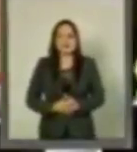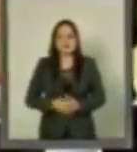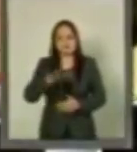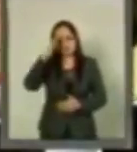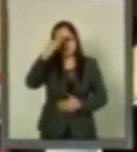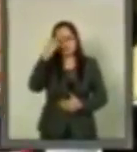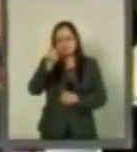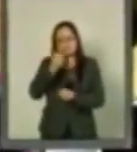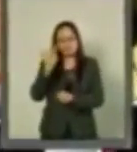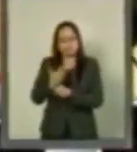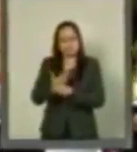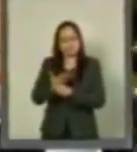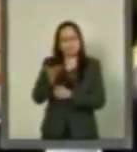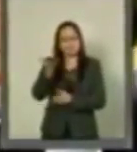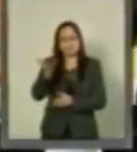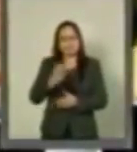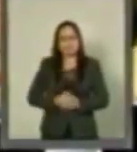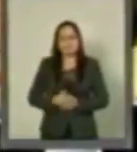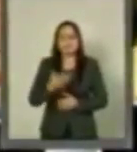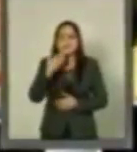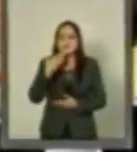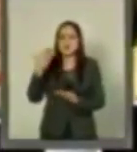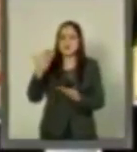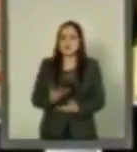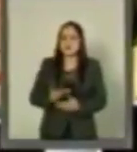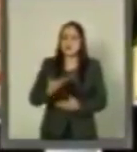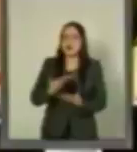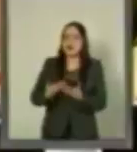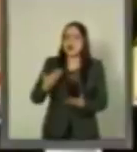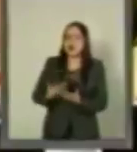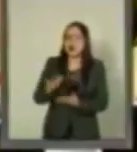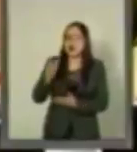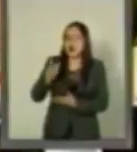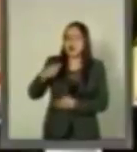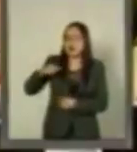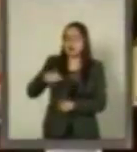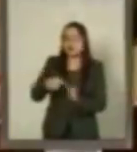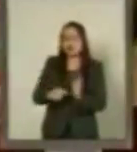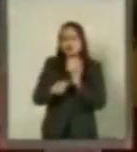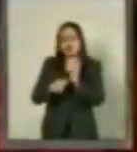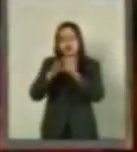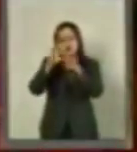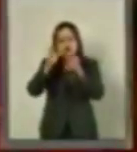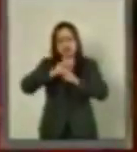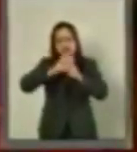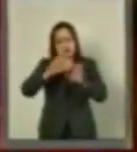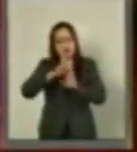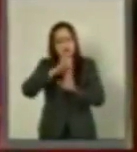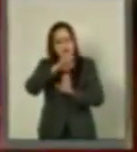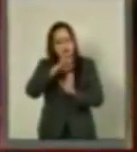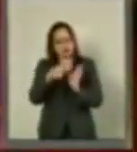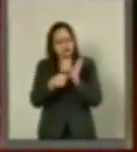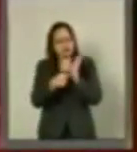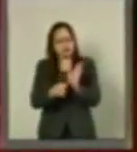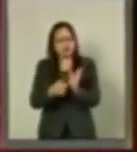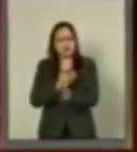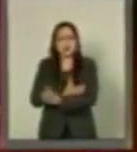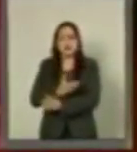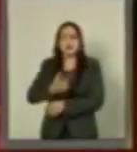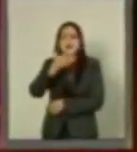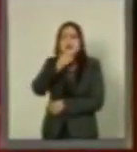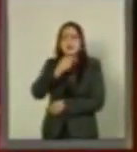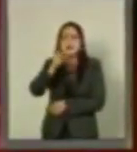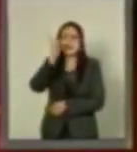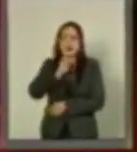señor secretario, bienvenido a este ejercicio de rendición de cuentas. Compañeros